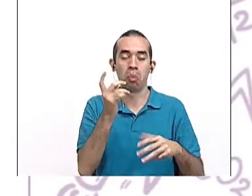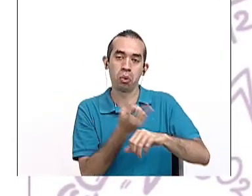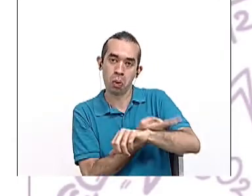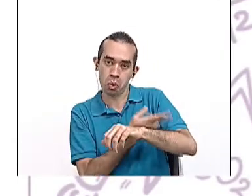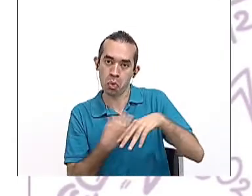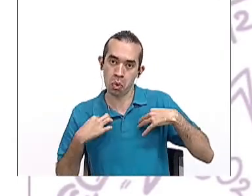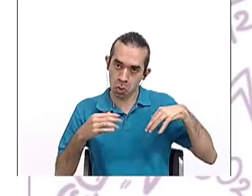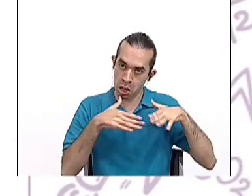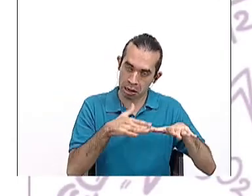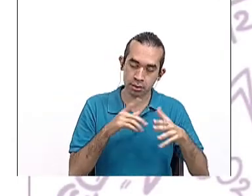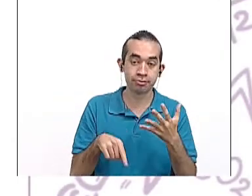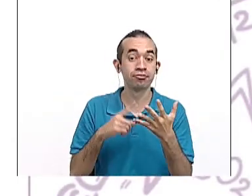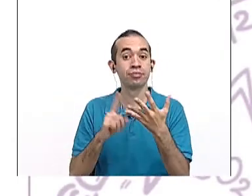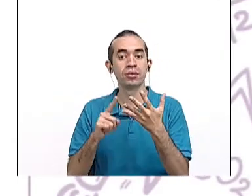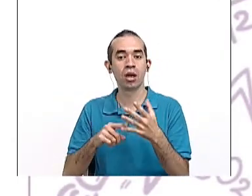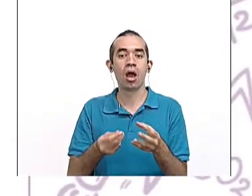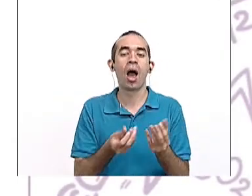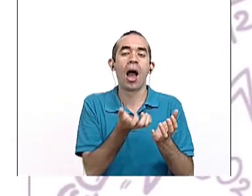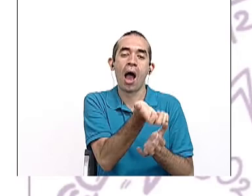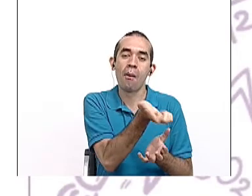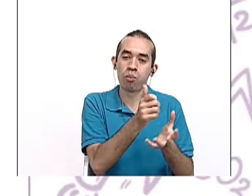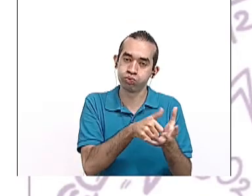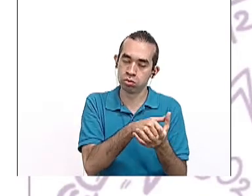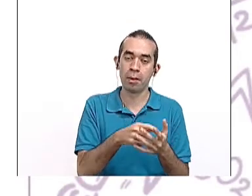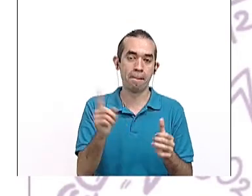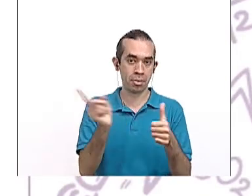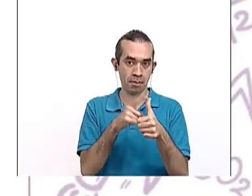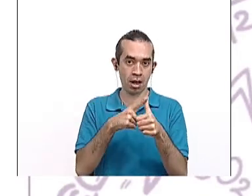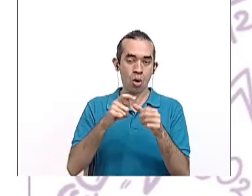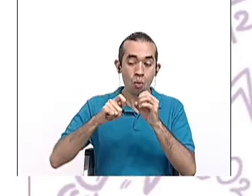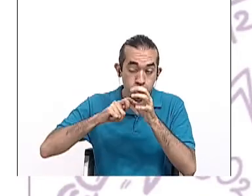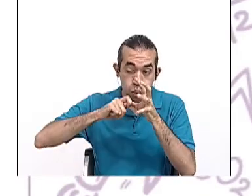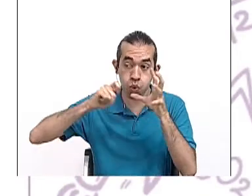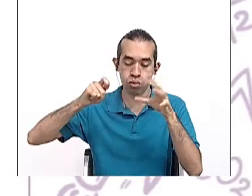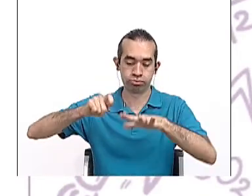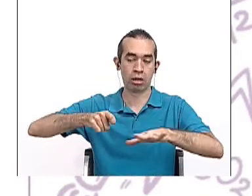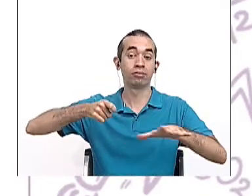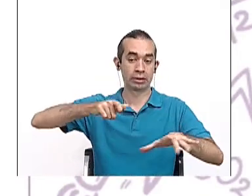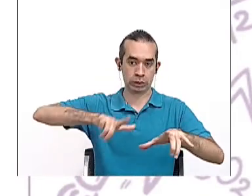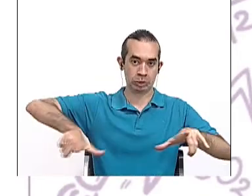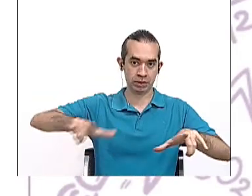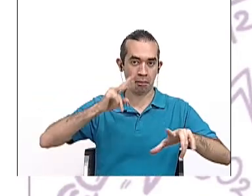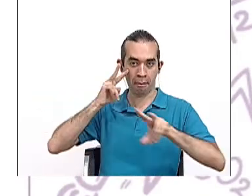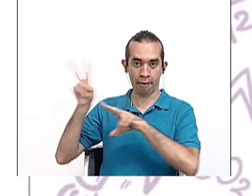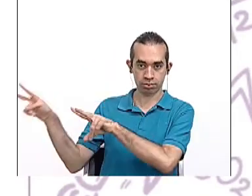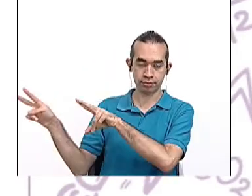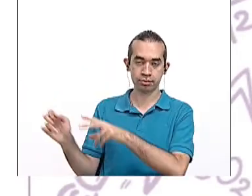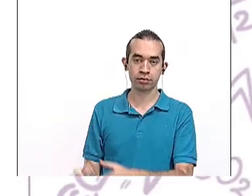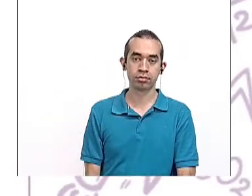Primeramente debemos proceder a hacer nuestra burbuja de jabón en nuestra superficie.